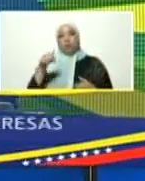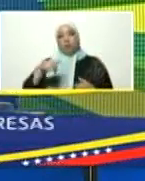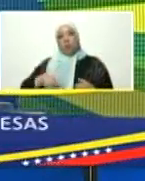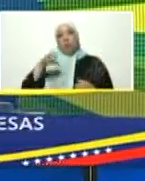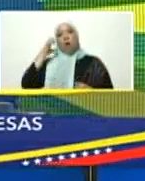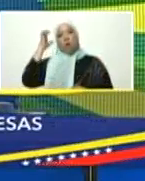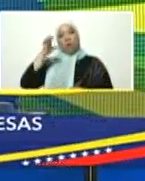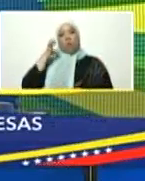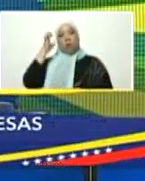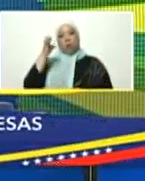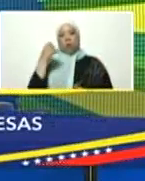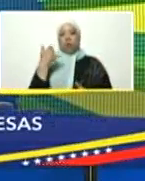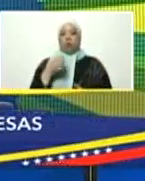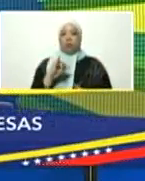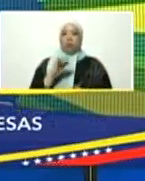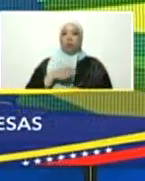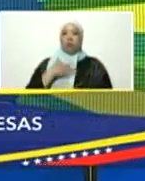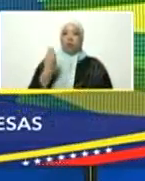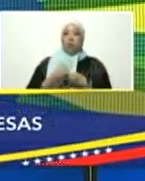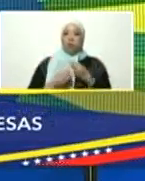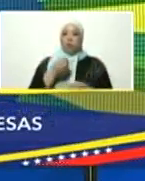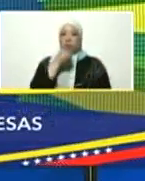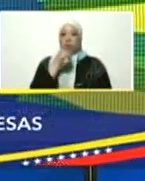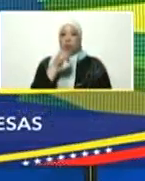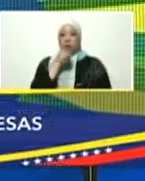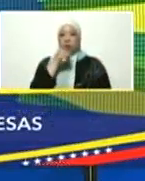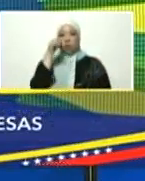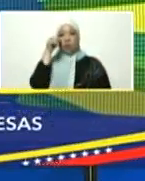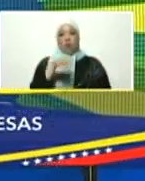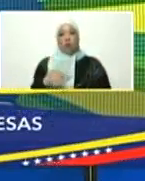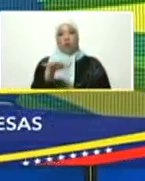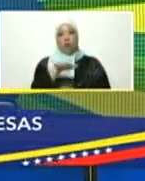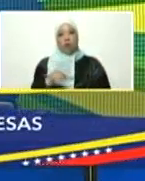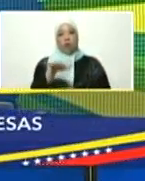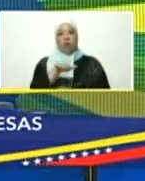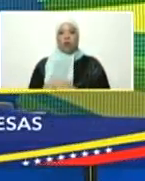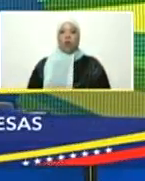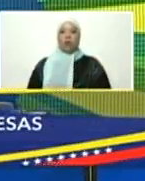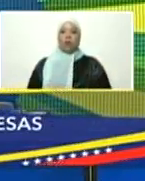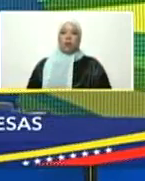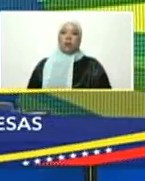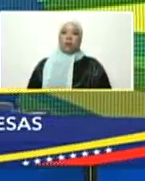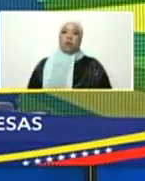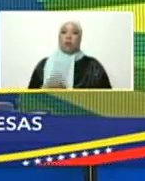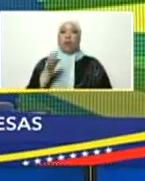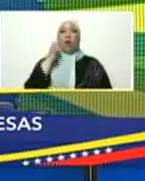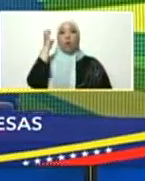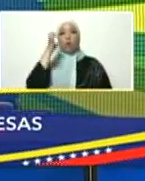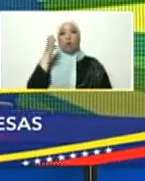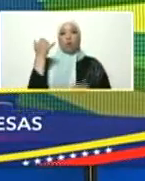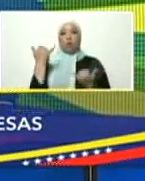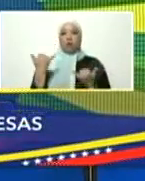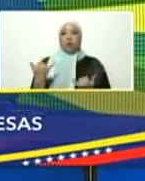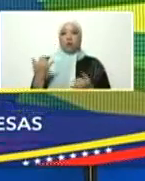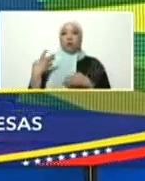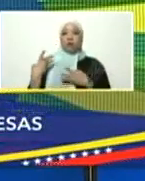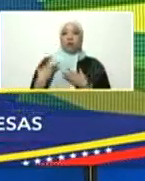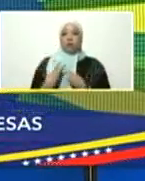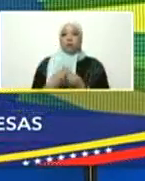Europa tenemos la vocera de la izquierda europea ante el Parlamento Europeo. Se trata de la